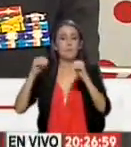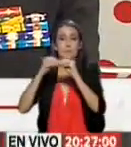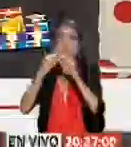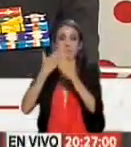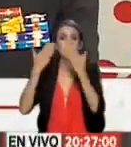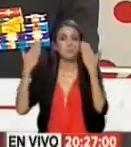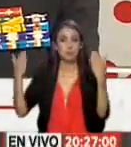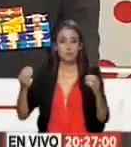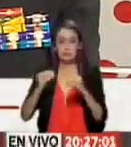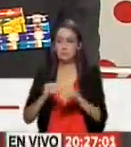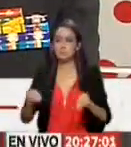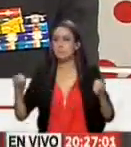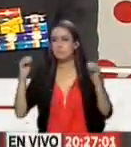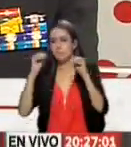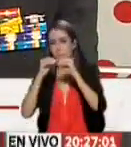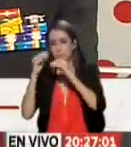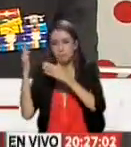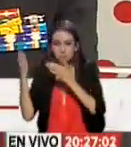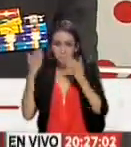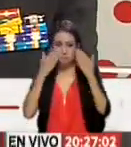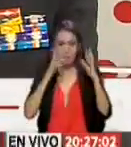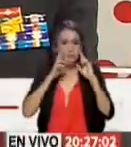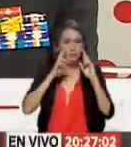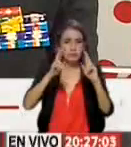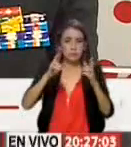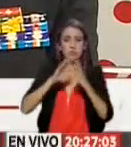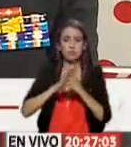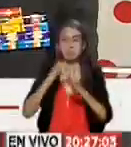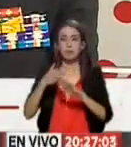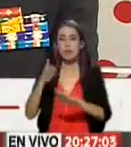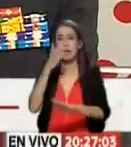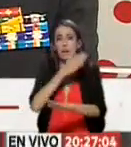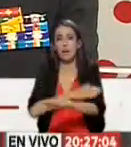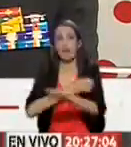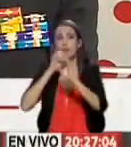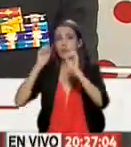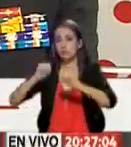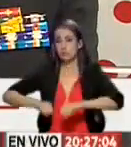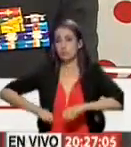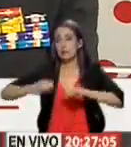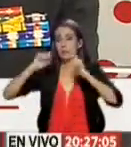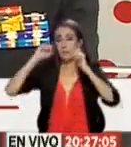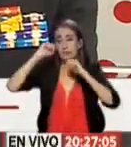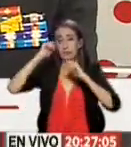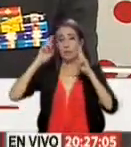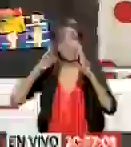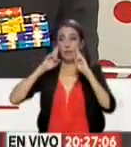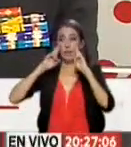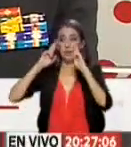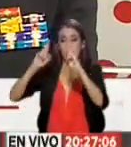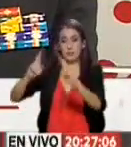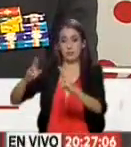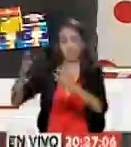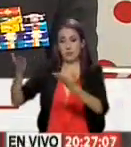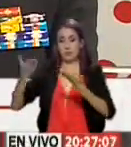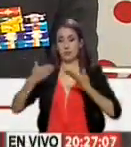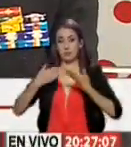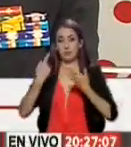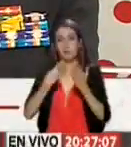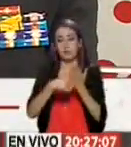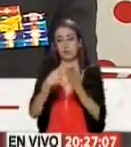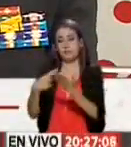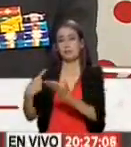antes de las guerras independentistas, pero nos permite tener ese reconocimiento, sentarnos en